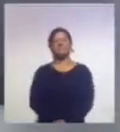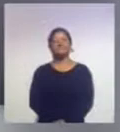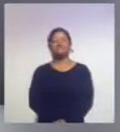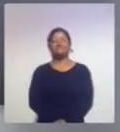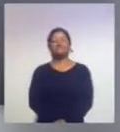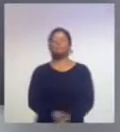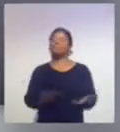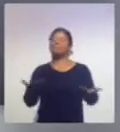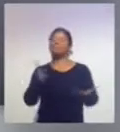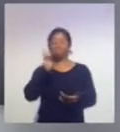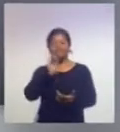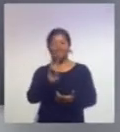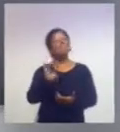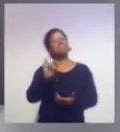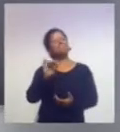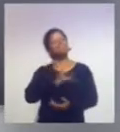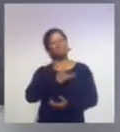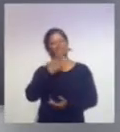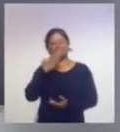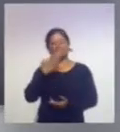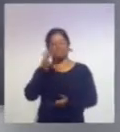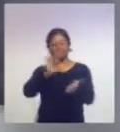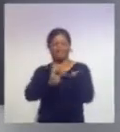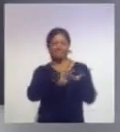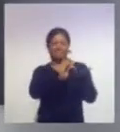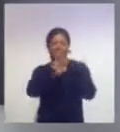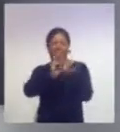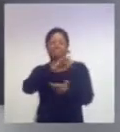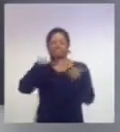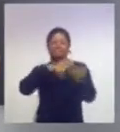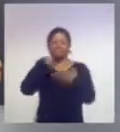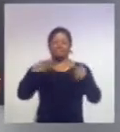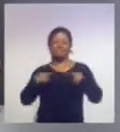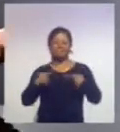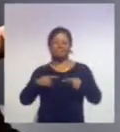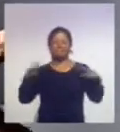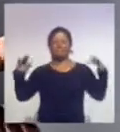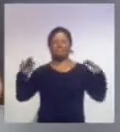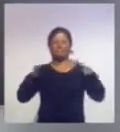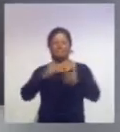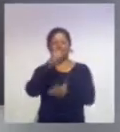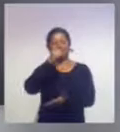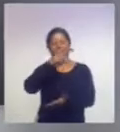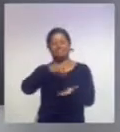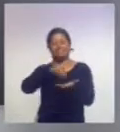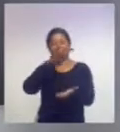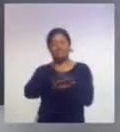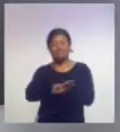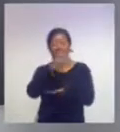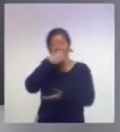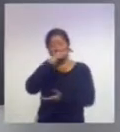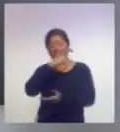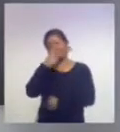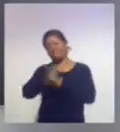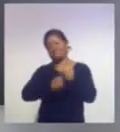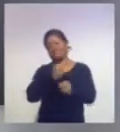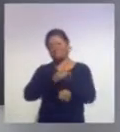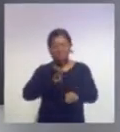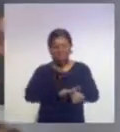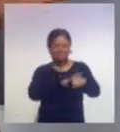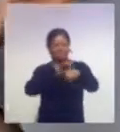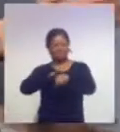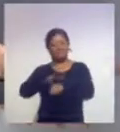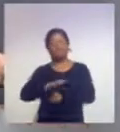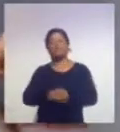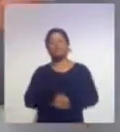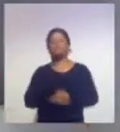¿Qué tal? La verdad, la pasamos muy bien. Muchísimas gracias de verdad para toda la gente que se dio cita ahí a festejar con nosotros un año más al aire. Gracias de verdad. Y